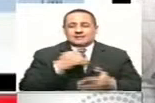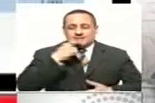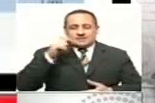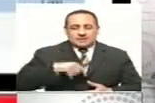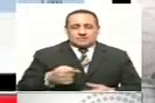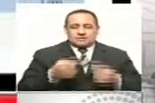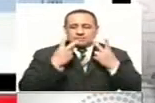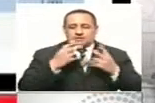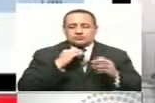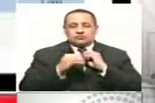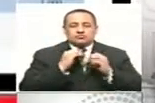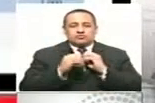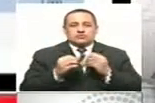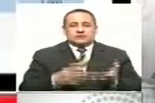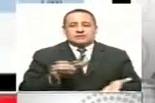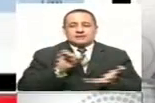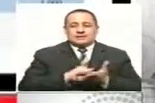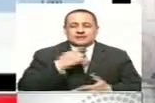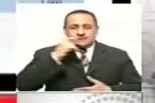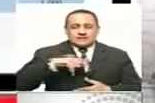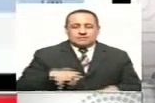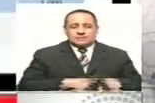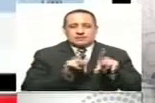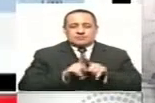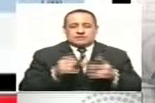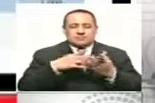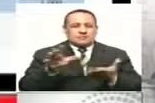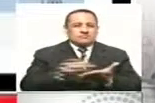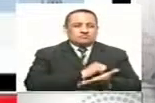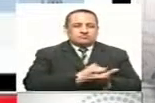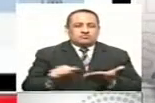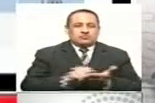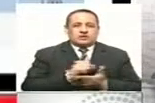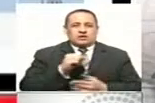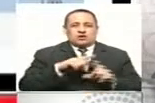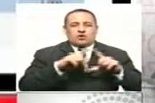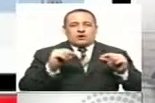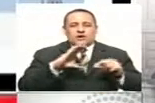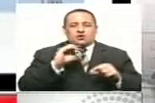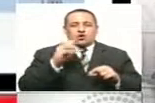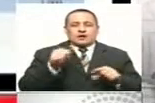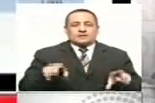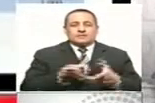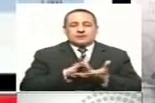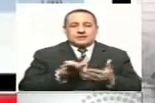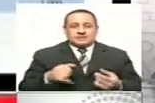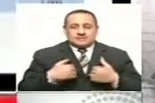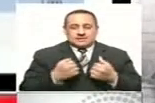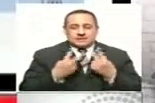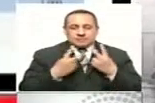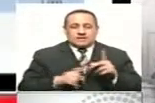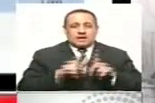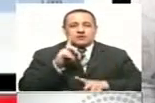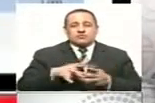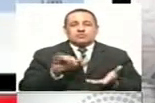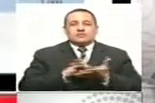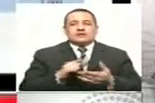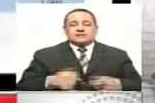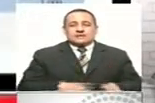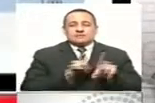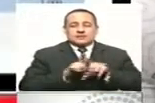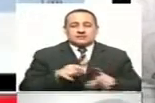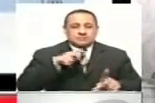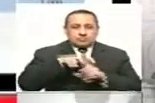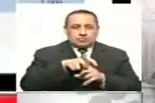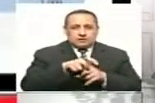son estratégicos, que es la erradicación de la hoja de coca para aquellas que están